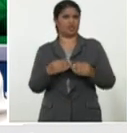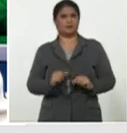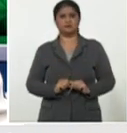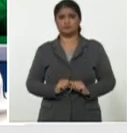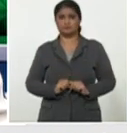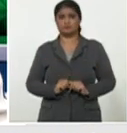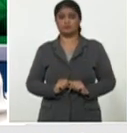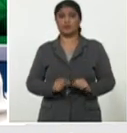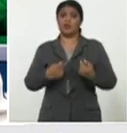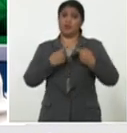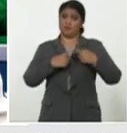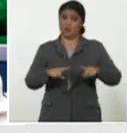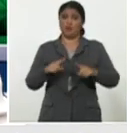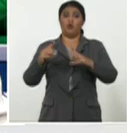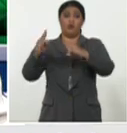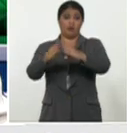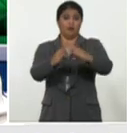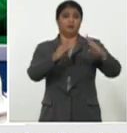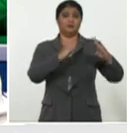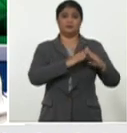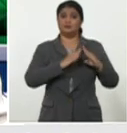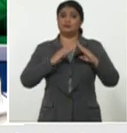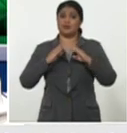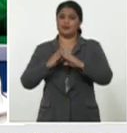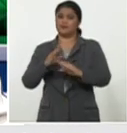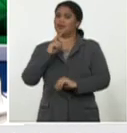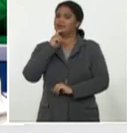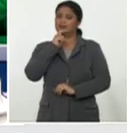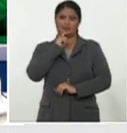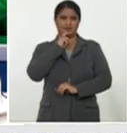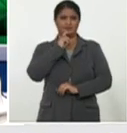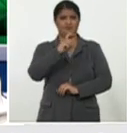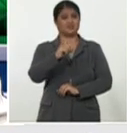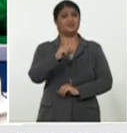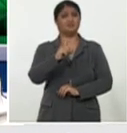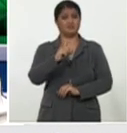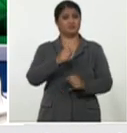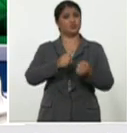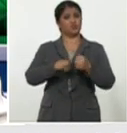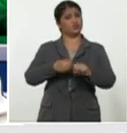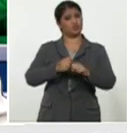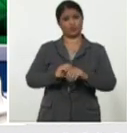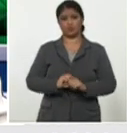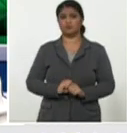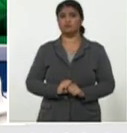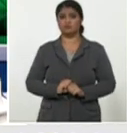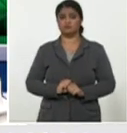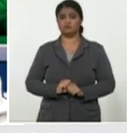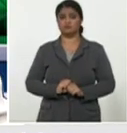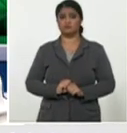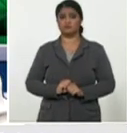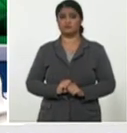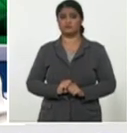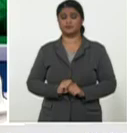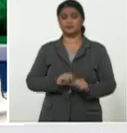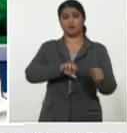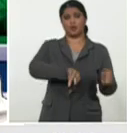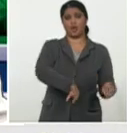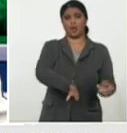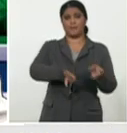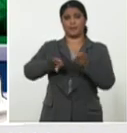pero se puede controlar con un periodo menor. Cuba,